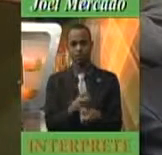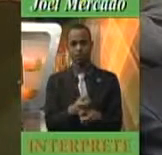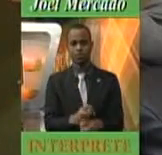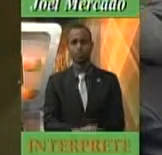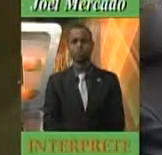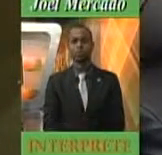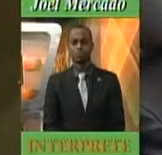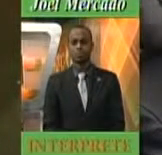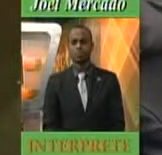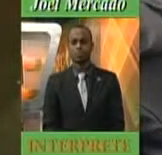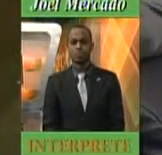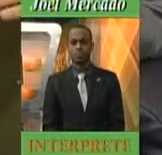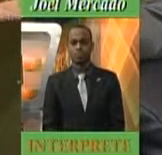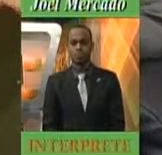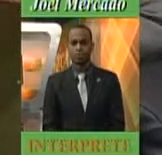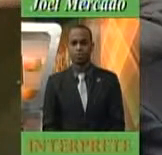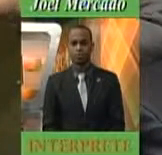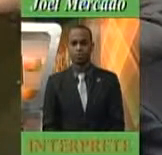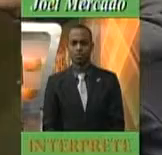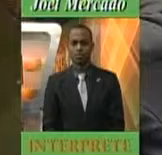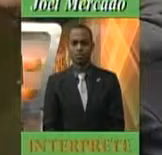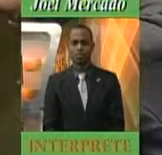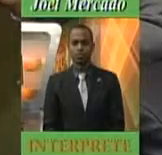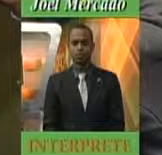o sea, cada vez que vemos una persona